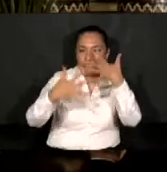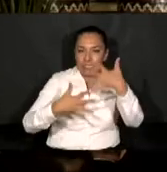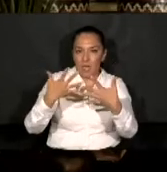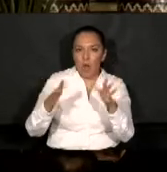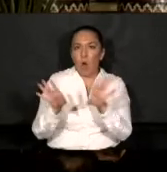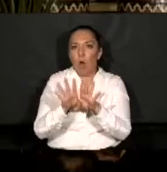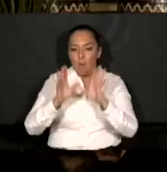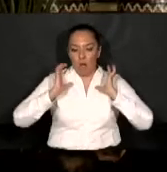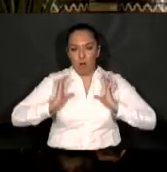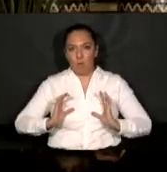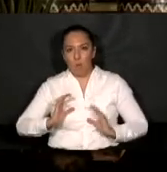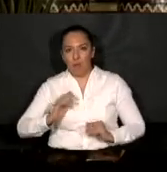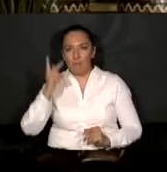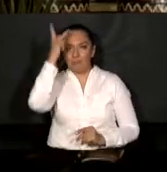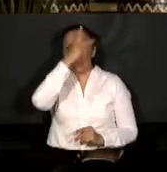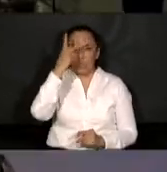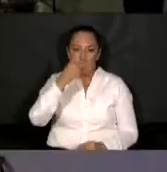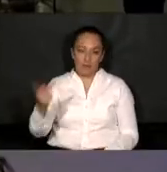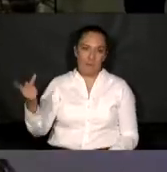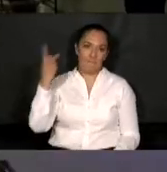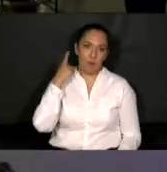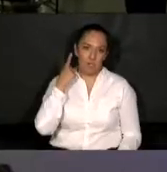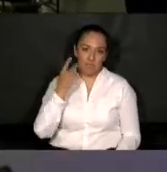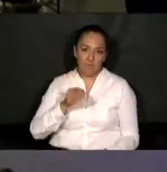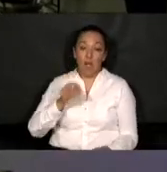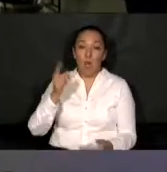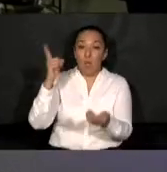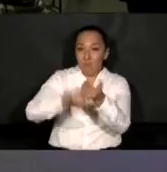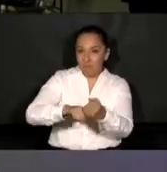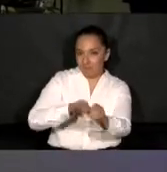psicológica, política o laboralmente.